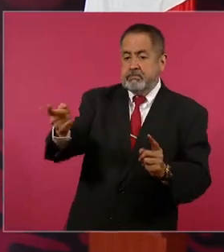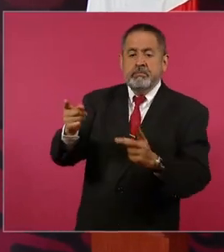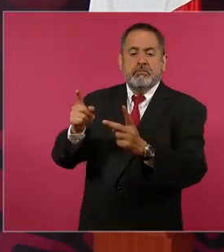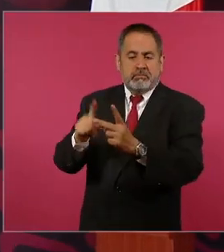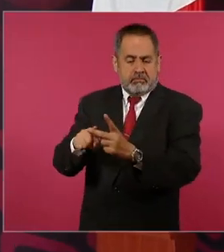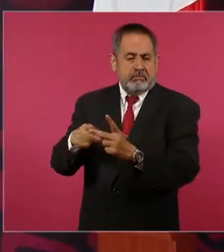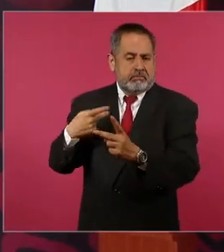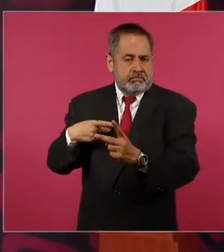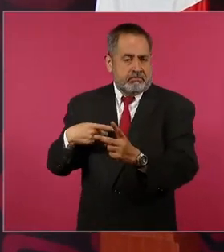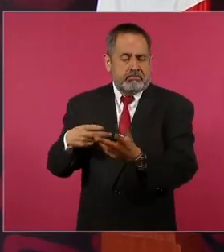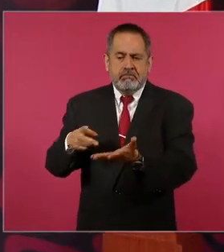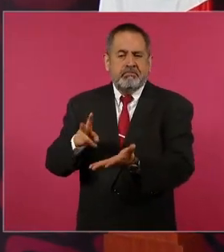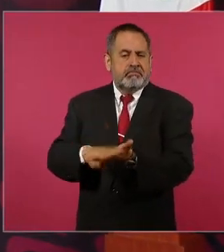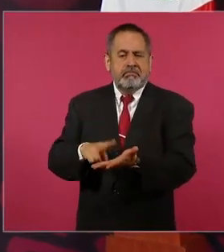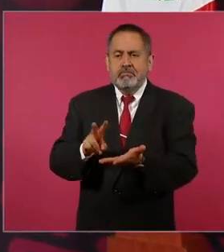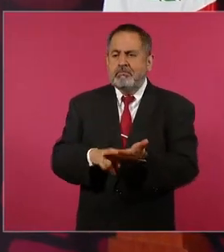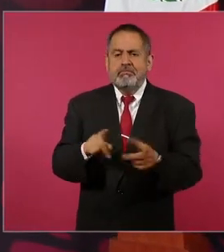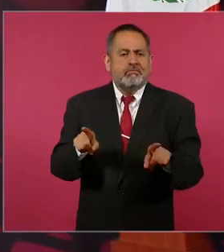porque